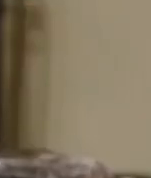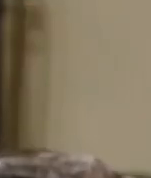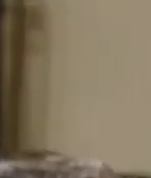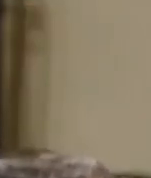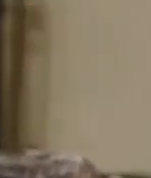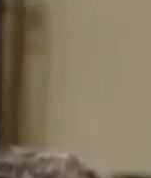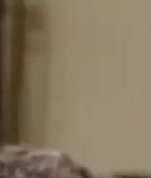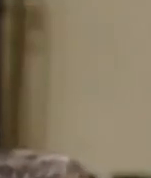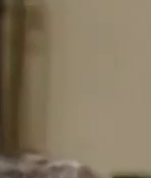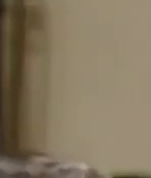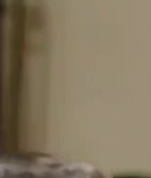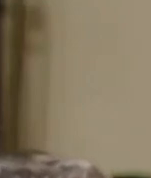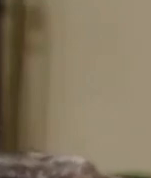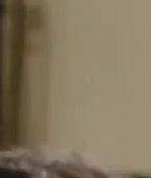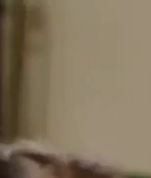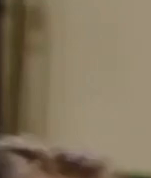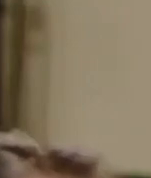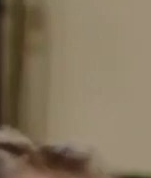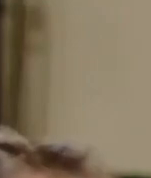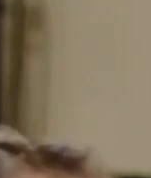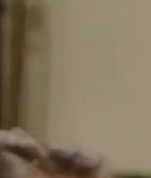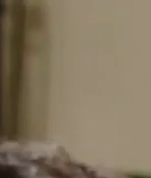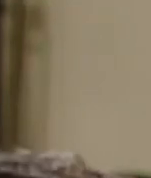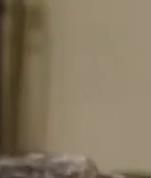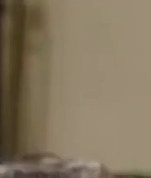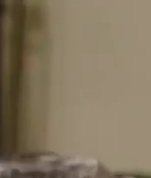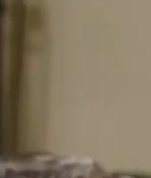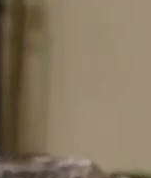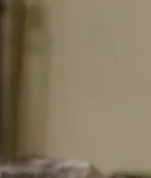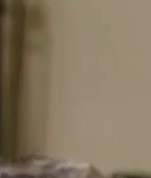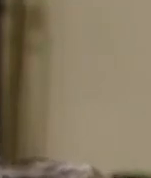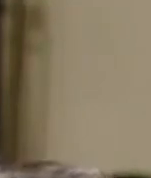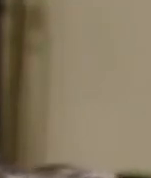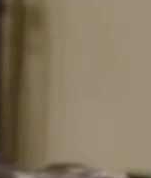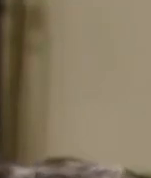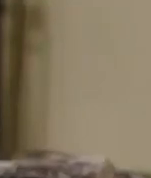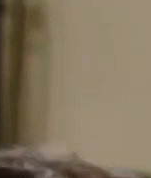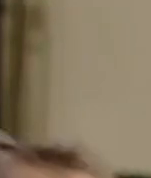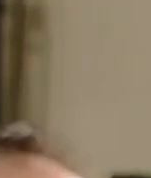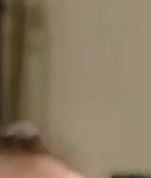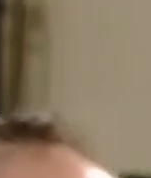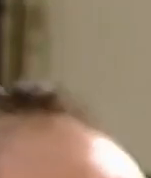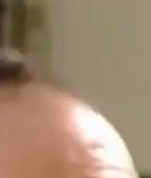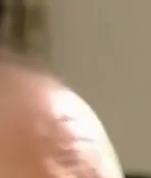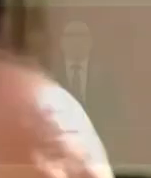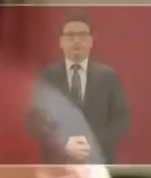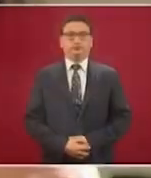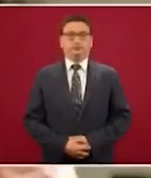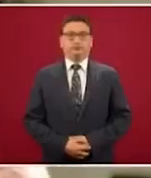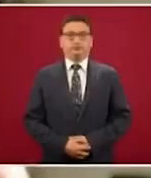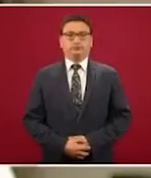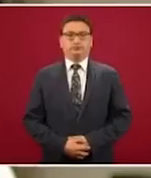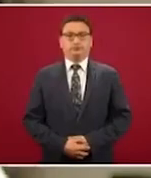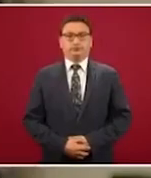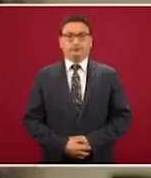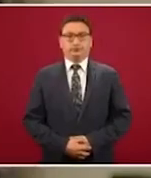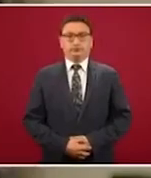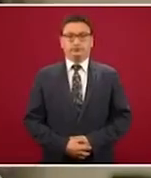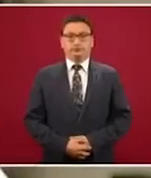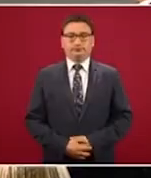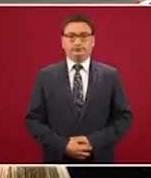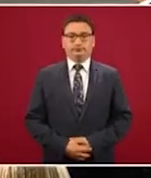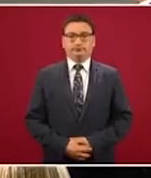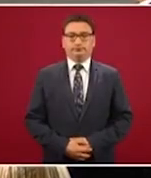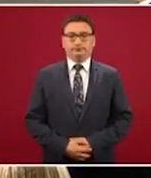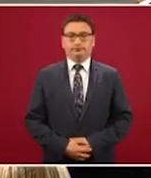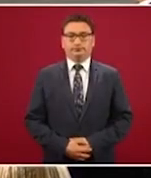caso? ¿Cuándo iniciaría y cómo se informaría a la sociedad? Si me permite después una segunda pregunta, presidente.